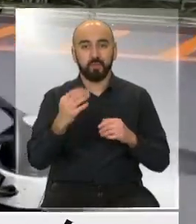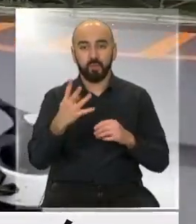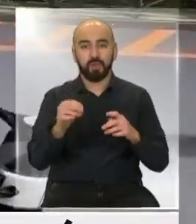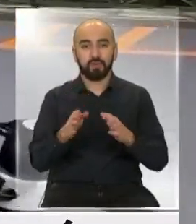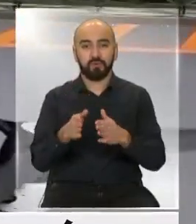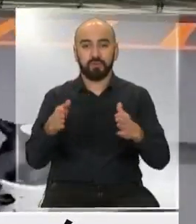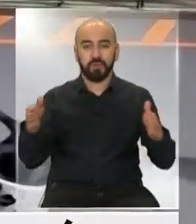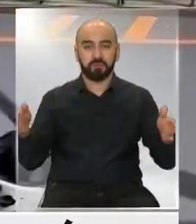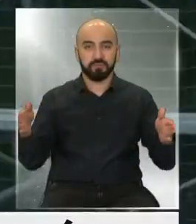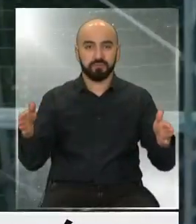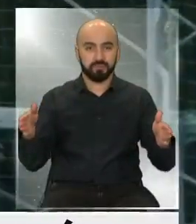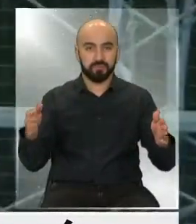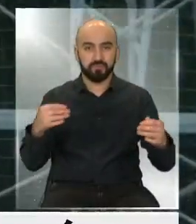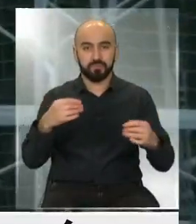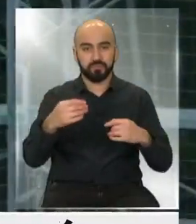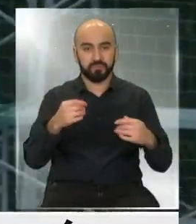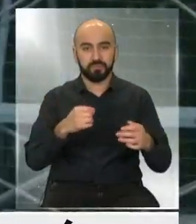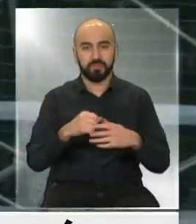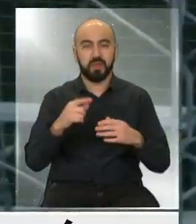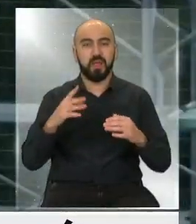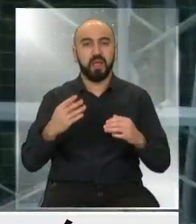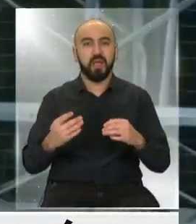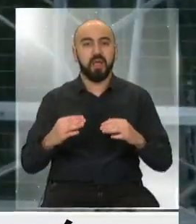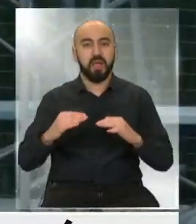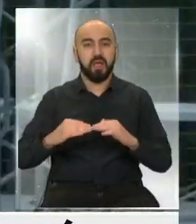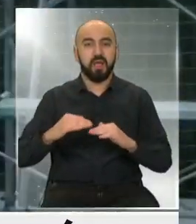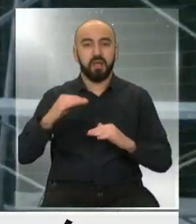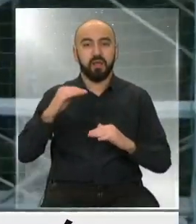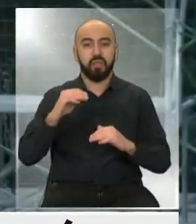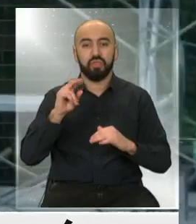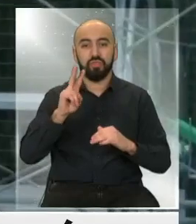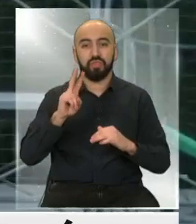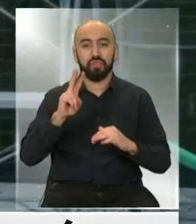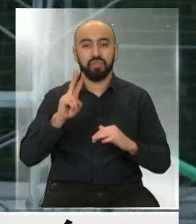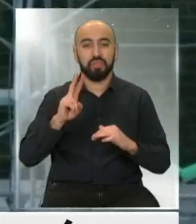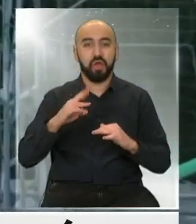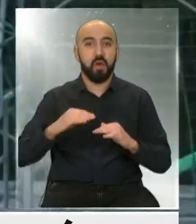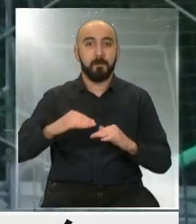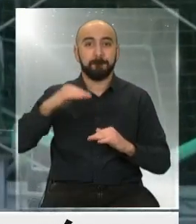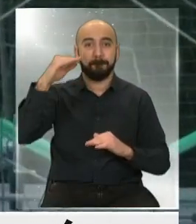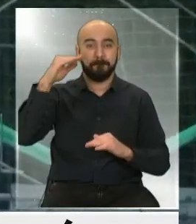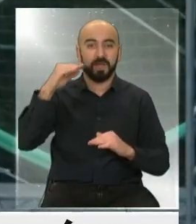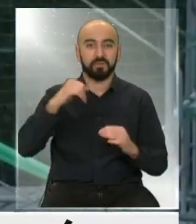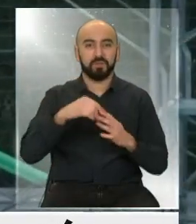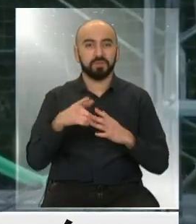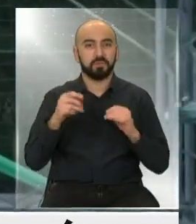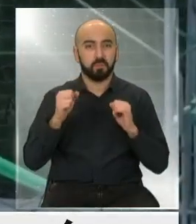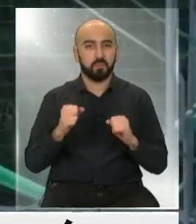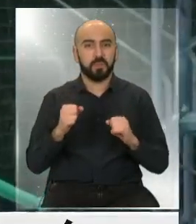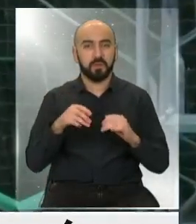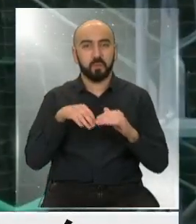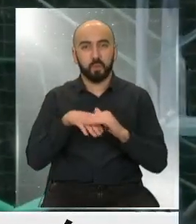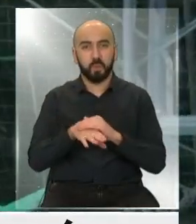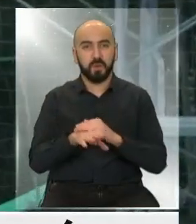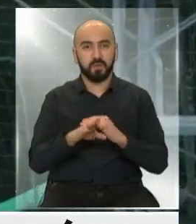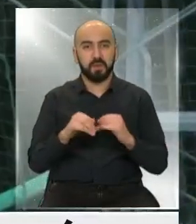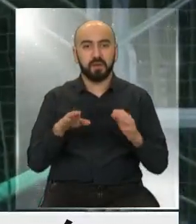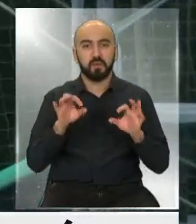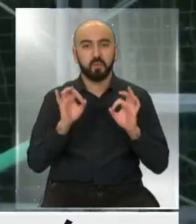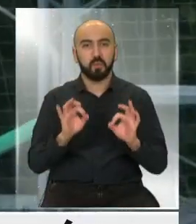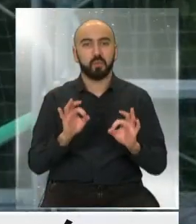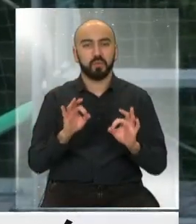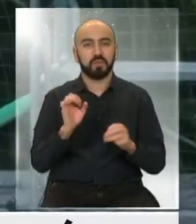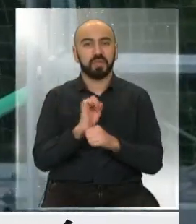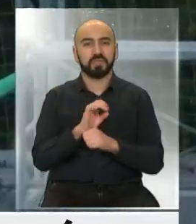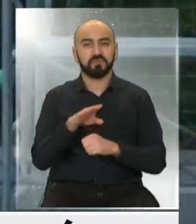4 de ancho, con una altura de 2 metros y está diseñado para caber en espacios de estacionamiento